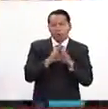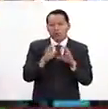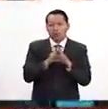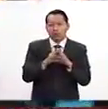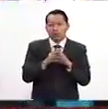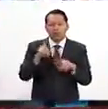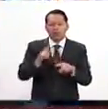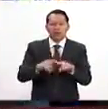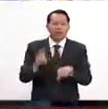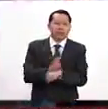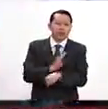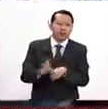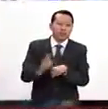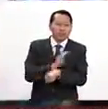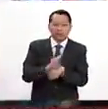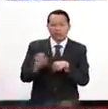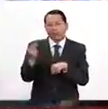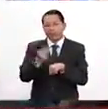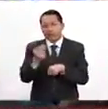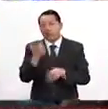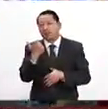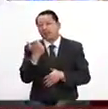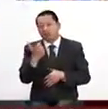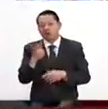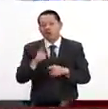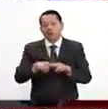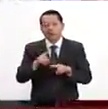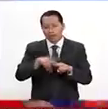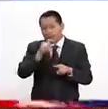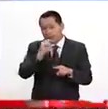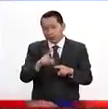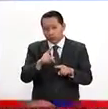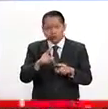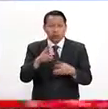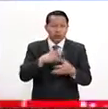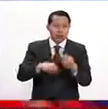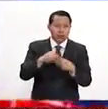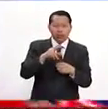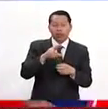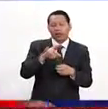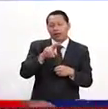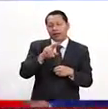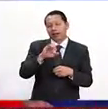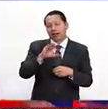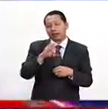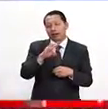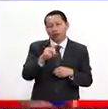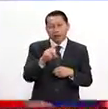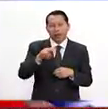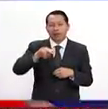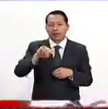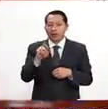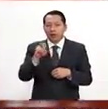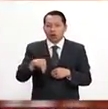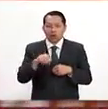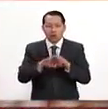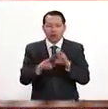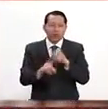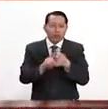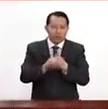es el beneficiario. Como dicen aquí, hay que seguir el dinero. Y como mencionabas, al igual que en el caso de Richard Nixon, muchas veces los problemas que surgieron en